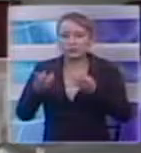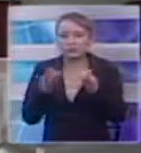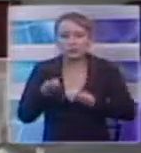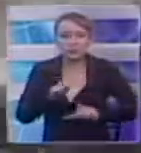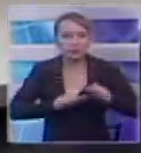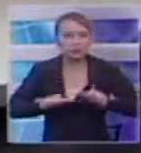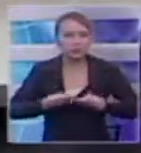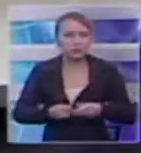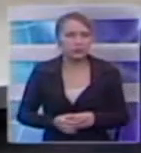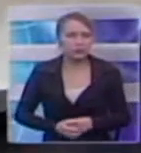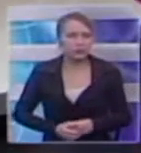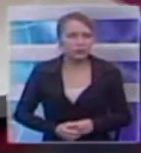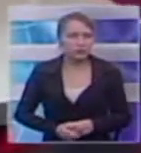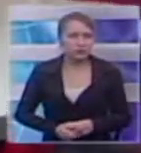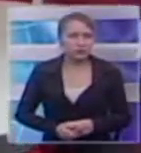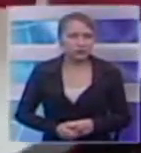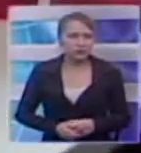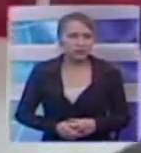negocios.